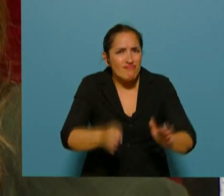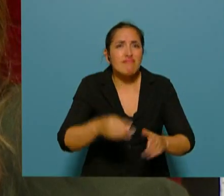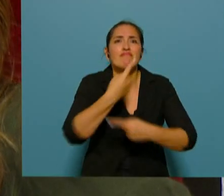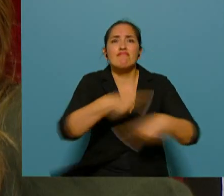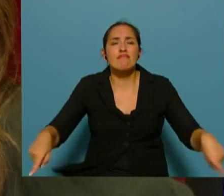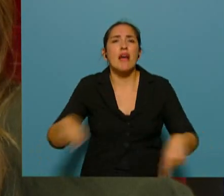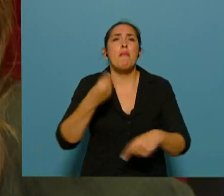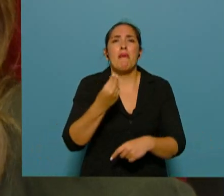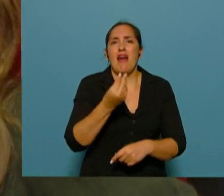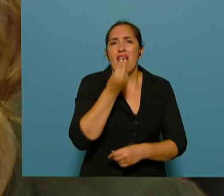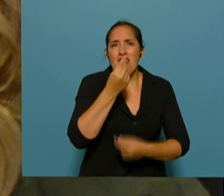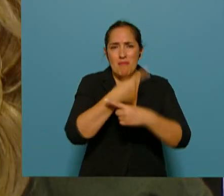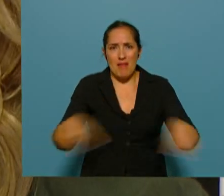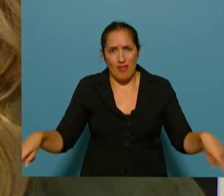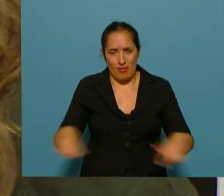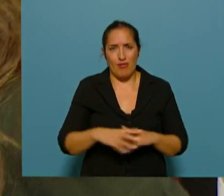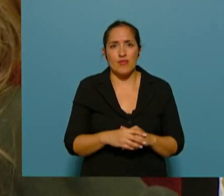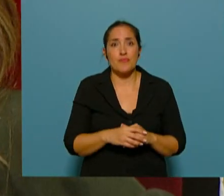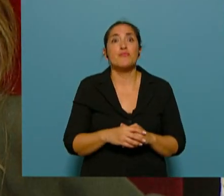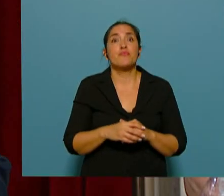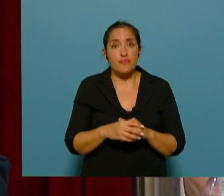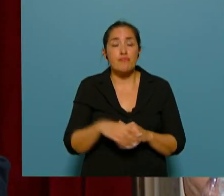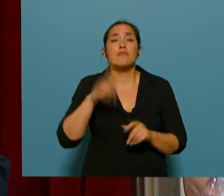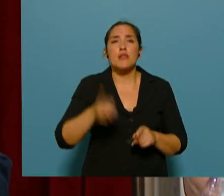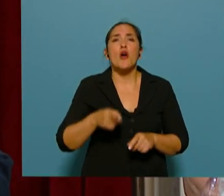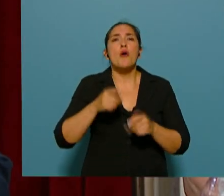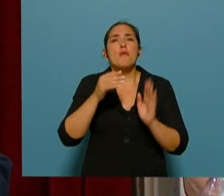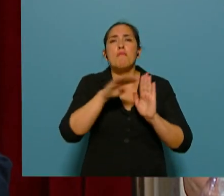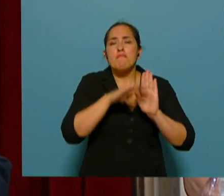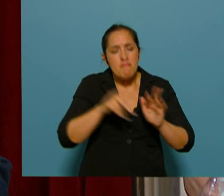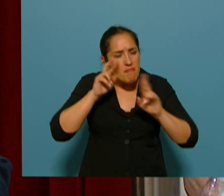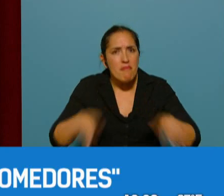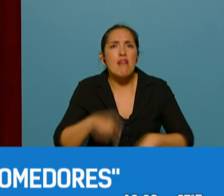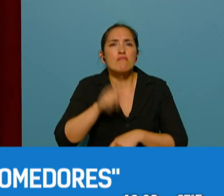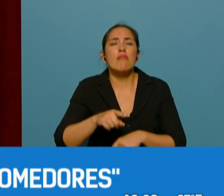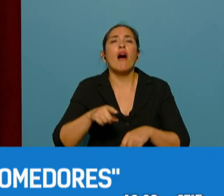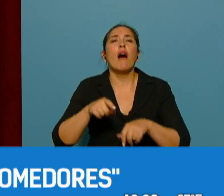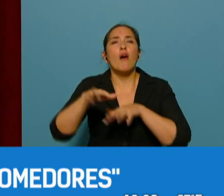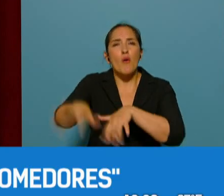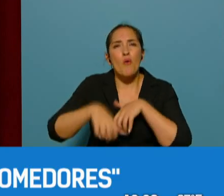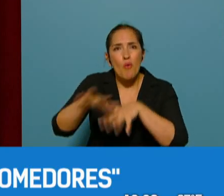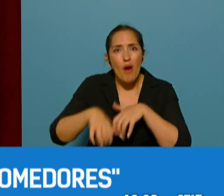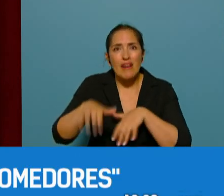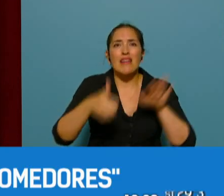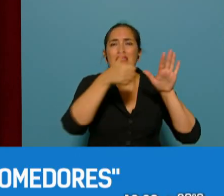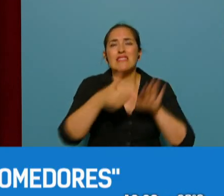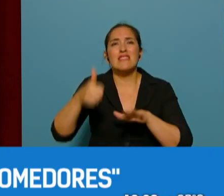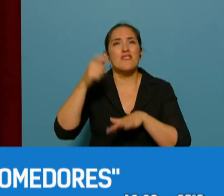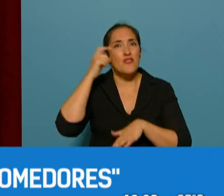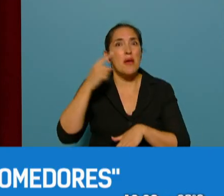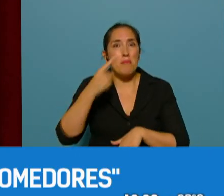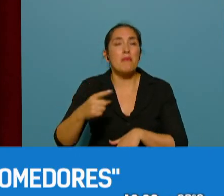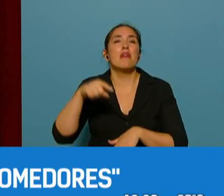alimentarias. Además, en el programa ProHuerta, apoyamos a 610.000 huertas